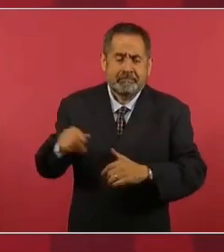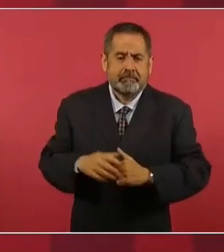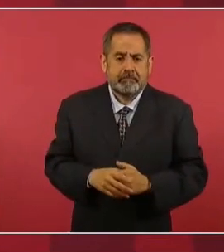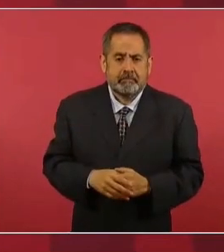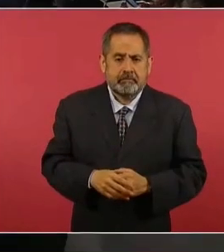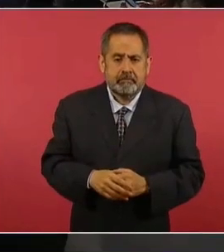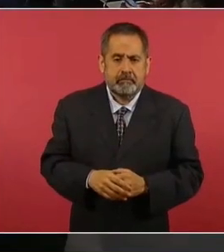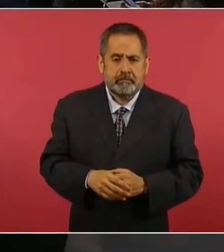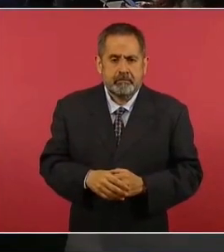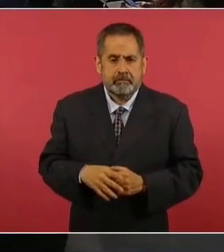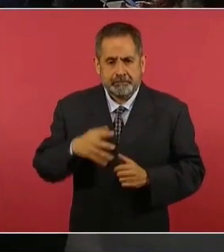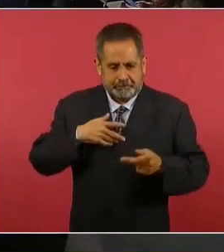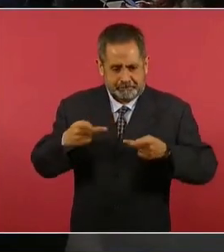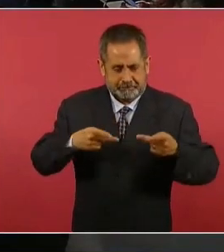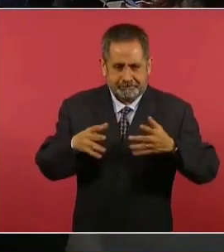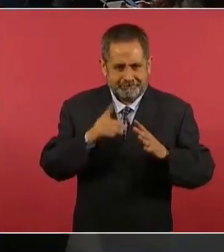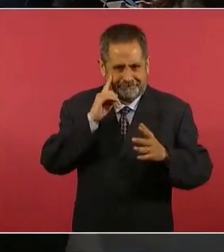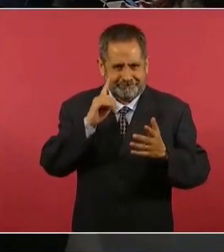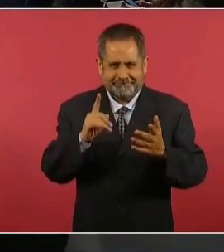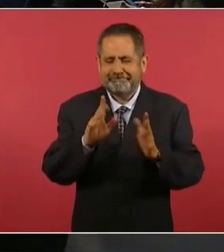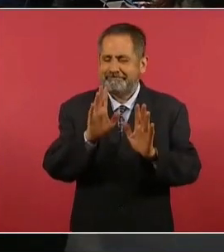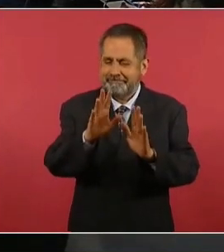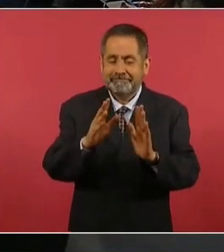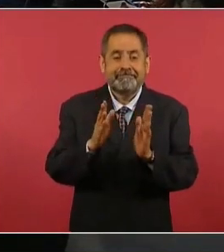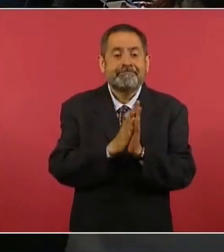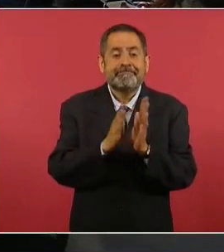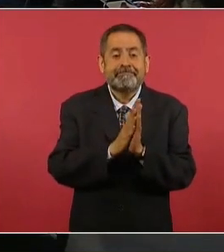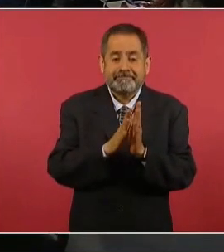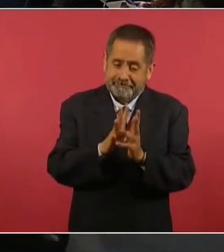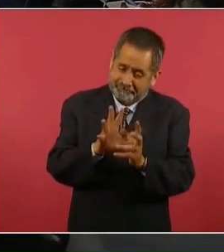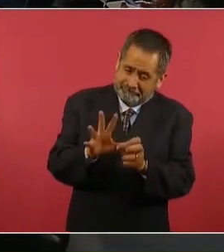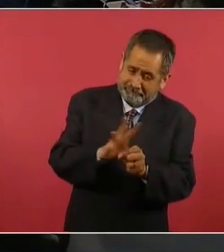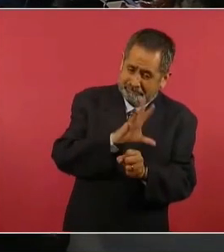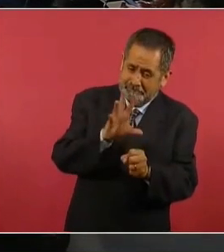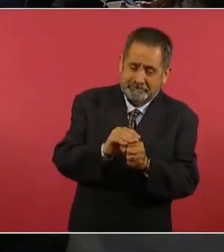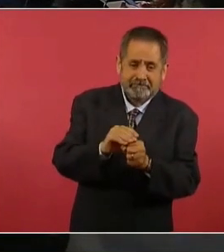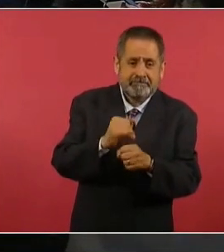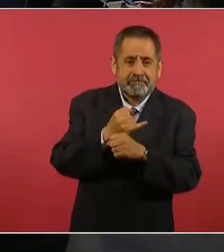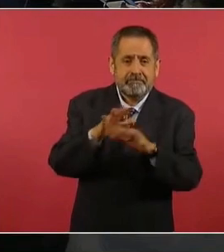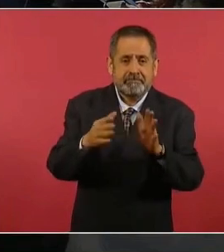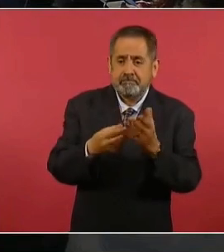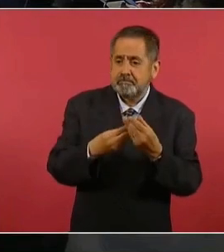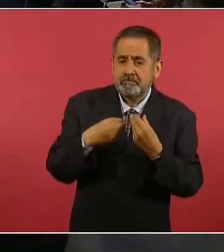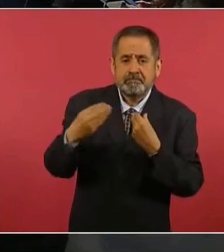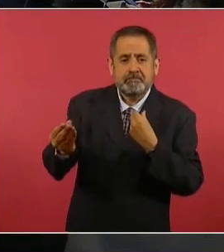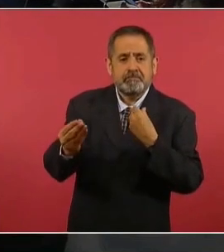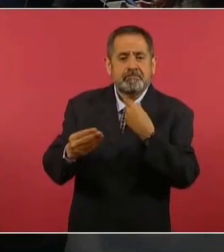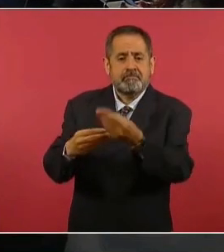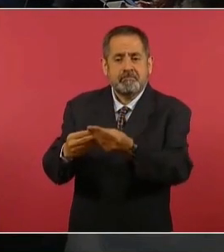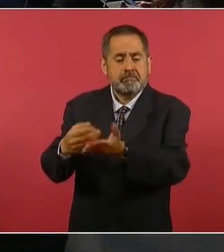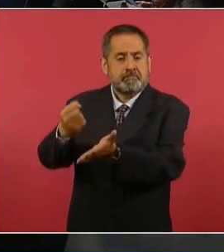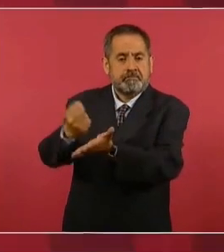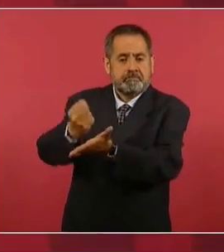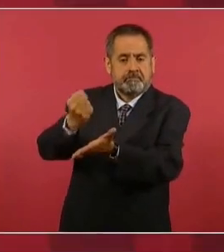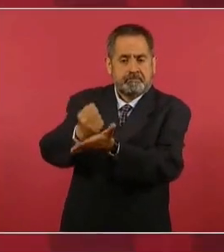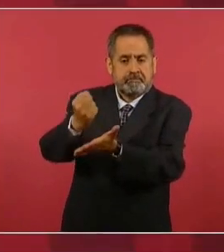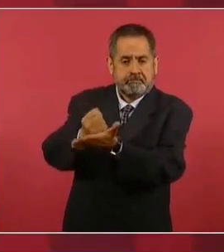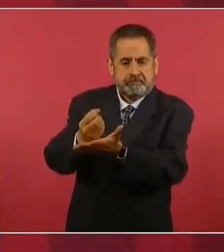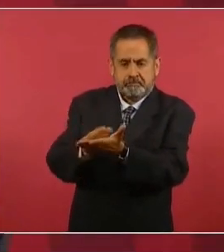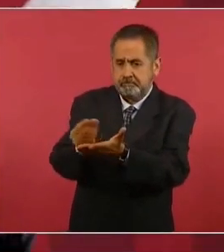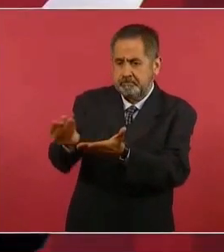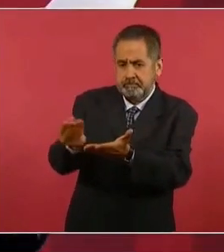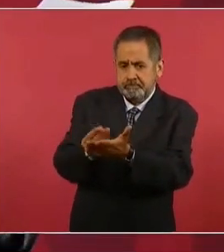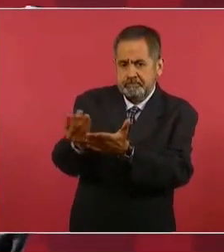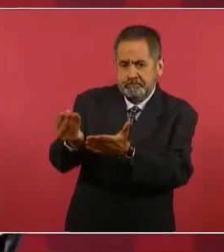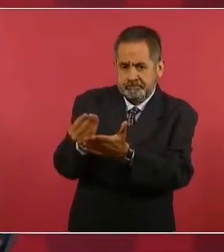preparado, pero aquí tengo los acuses de recibo de toda la información que le hemos entregado a la Fiscalía General de la